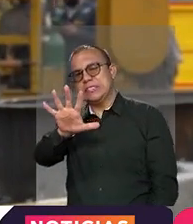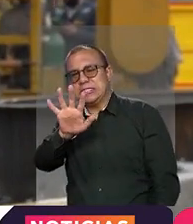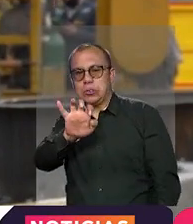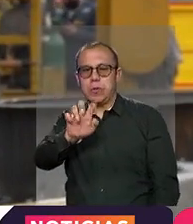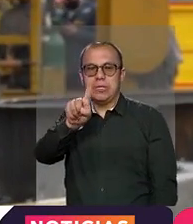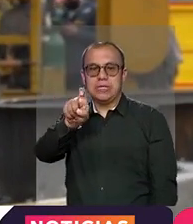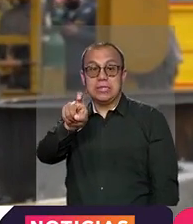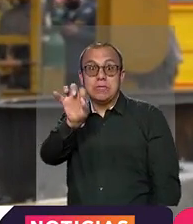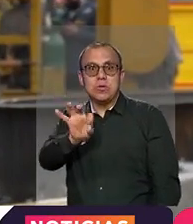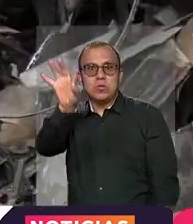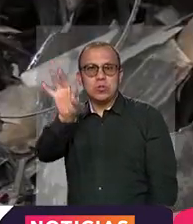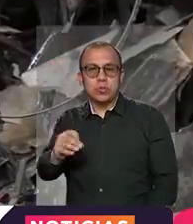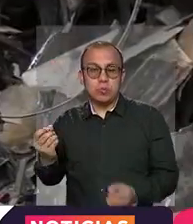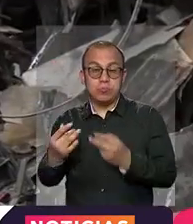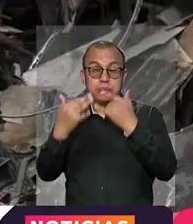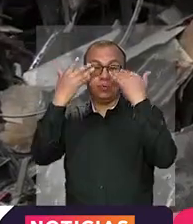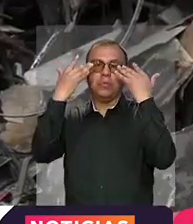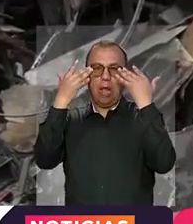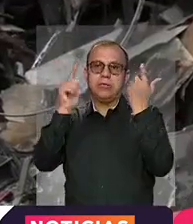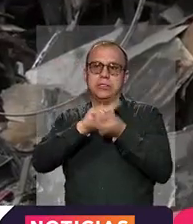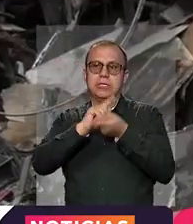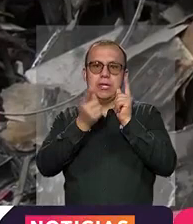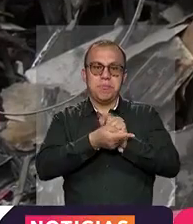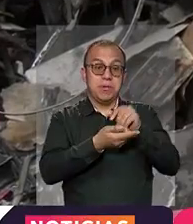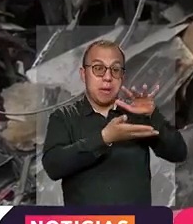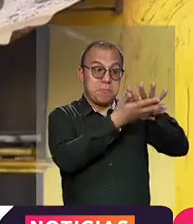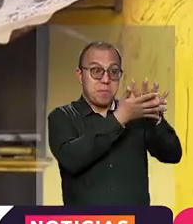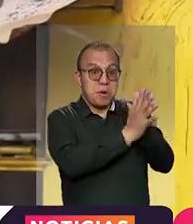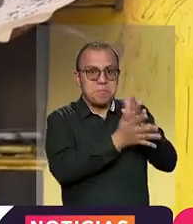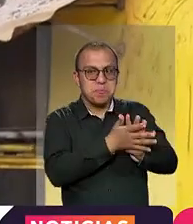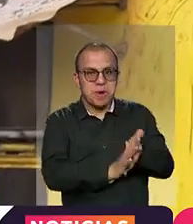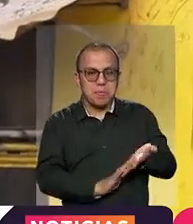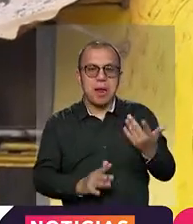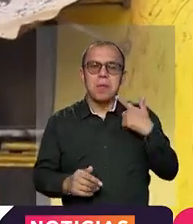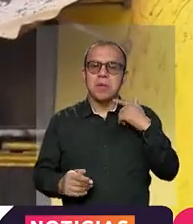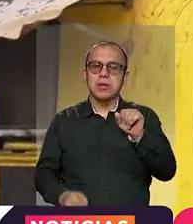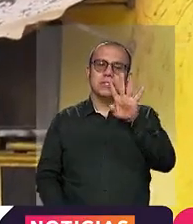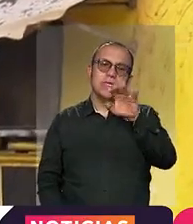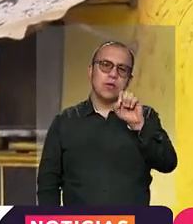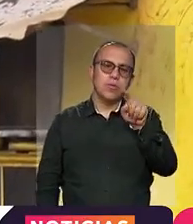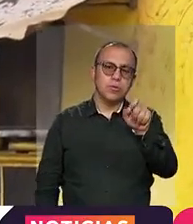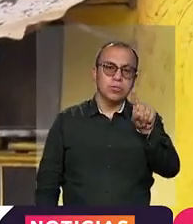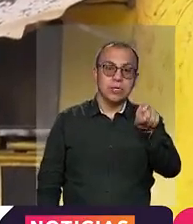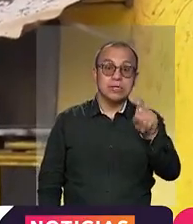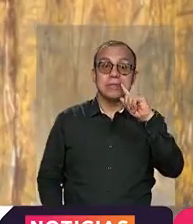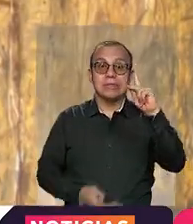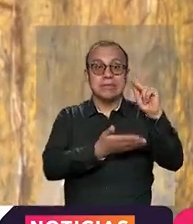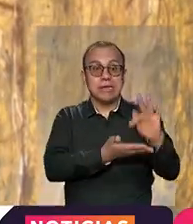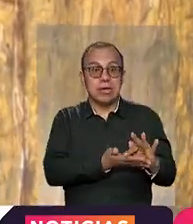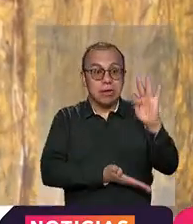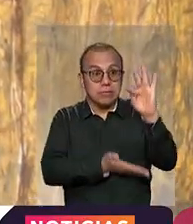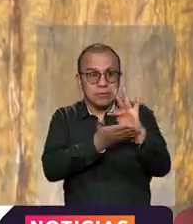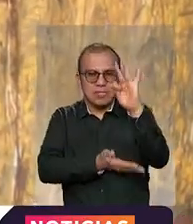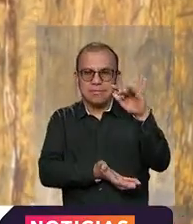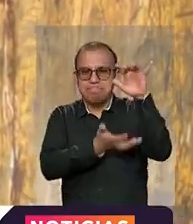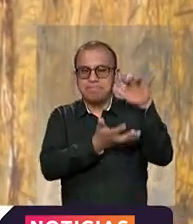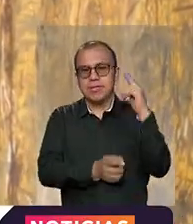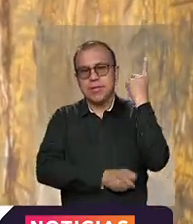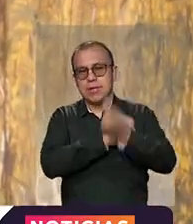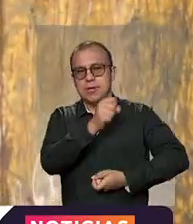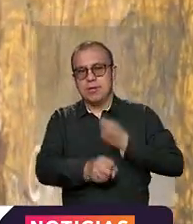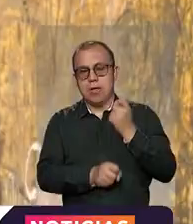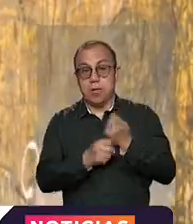95-99% del material particulado. La chatarrización evita que se emitan entre 0.5 y 0.6 toneladas de material particulado